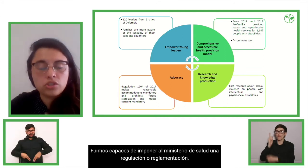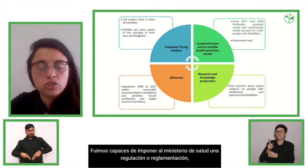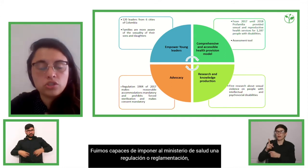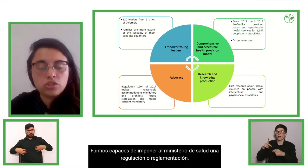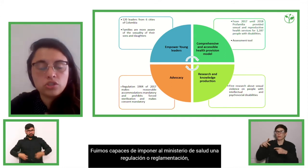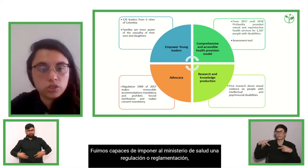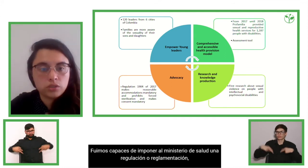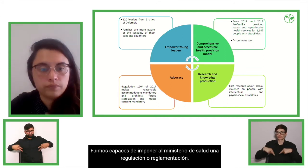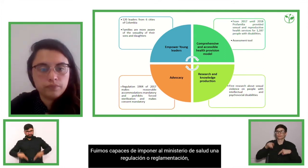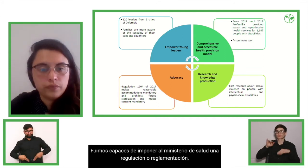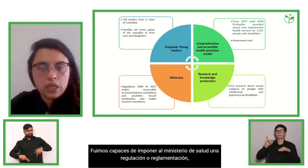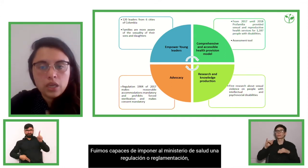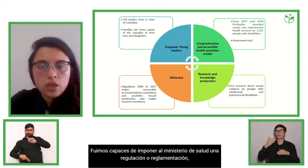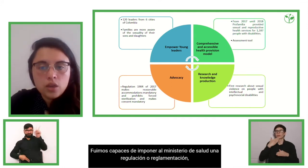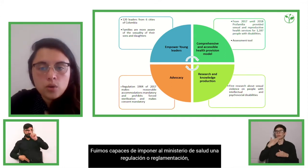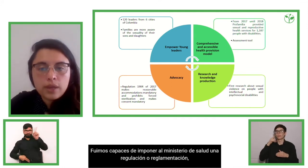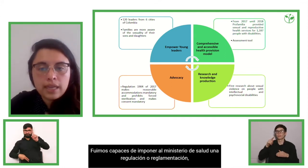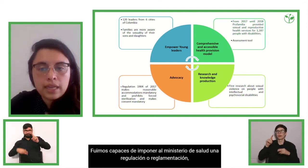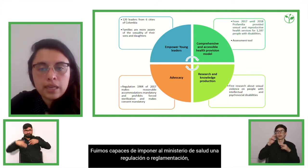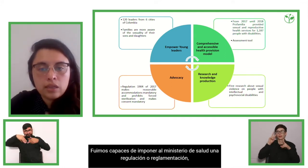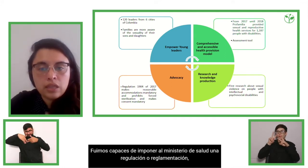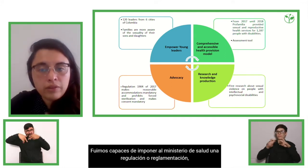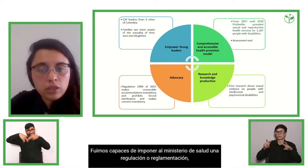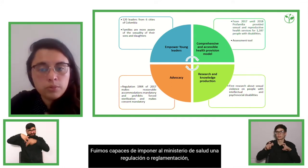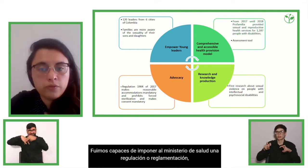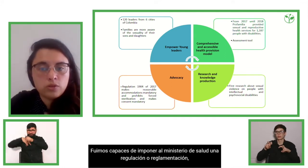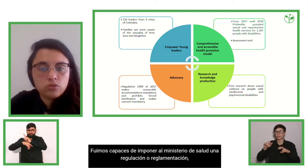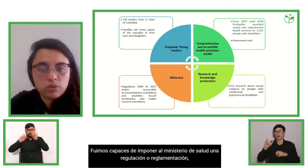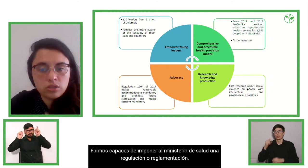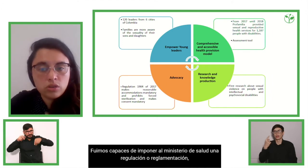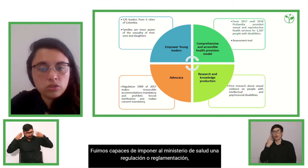en el desarrollo de investigación y conocimiento.